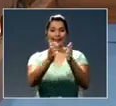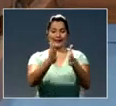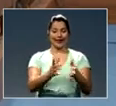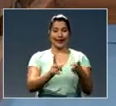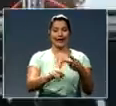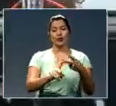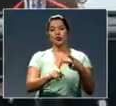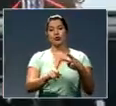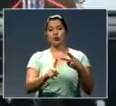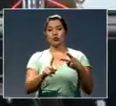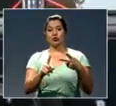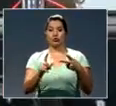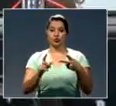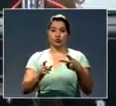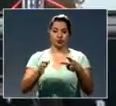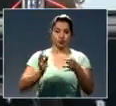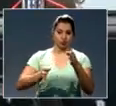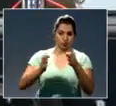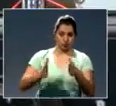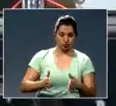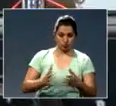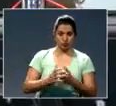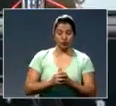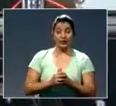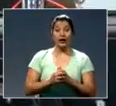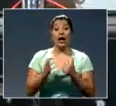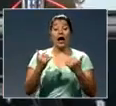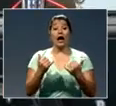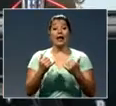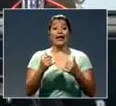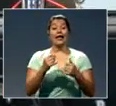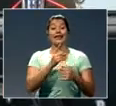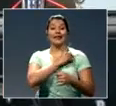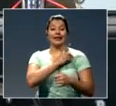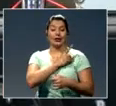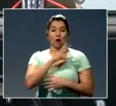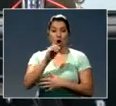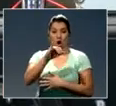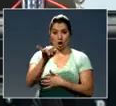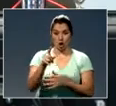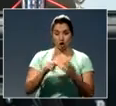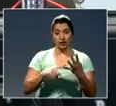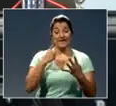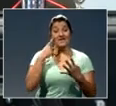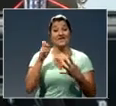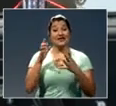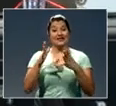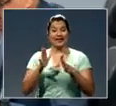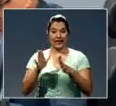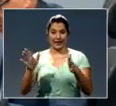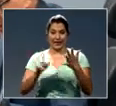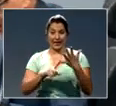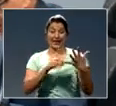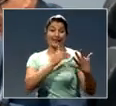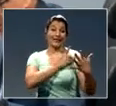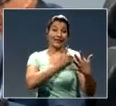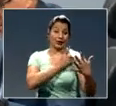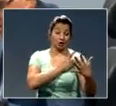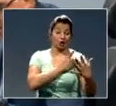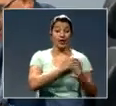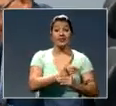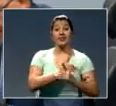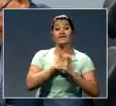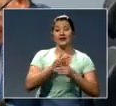que envían a la Asamblea Legislativa. La elección del director o directora del OIJ, del fiscal general, de la directora o el director de la